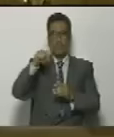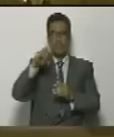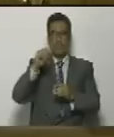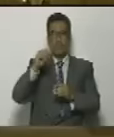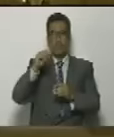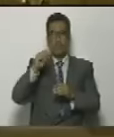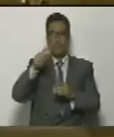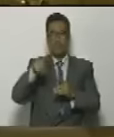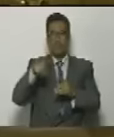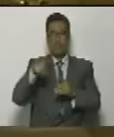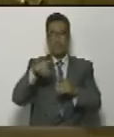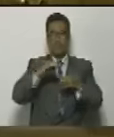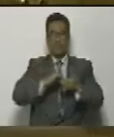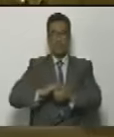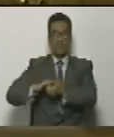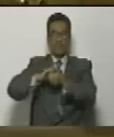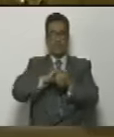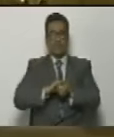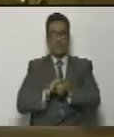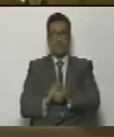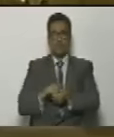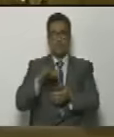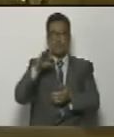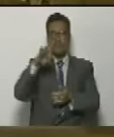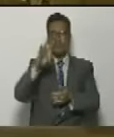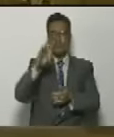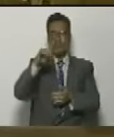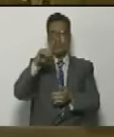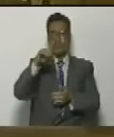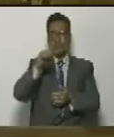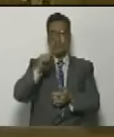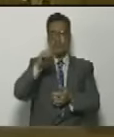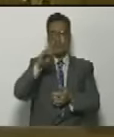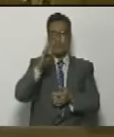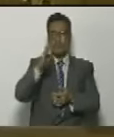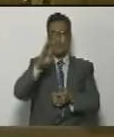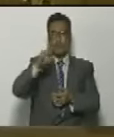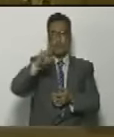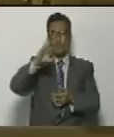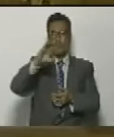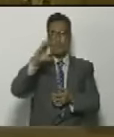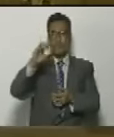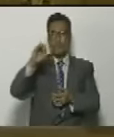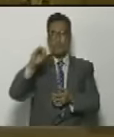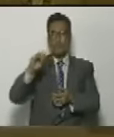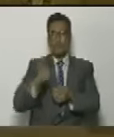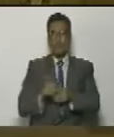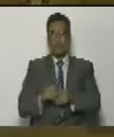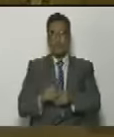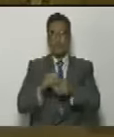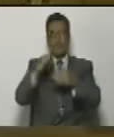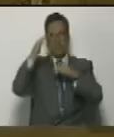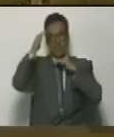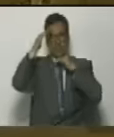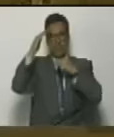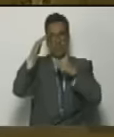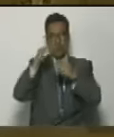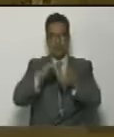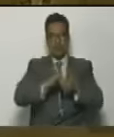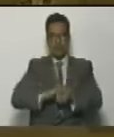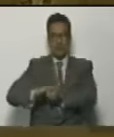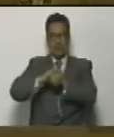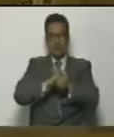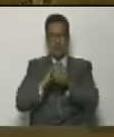municipio de Boconó del estado de Trujillo, Fabricio Ojeda, paisano. Los saludamos, los trujillanos,